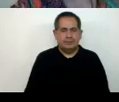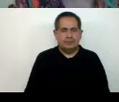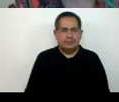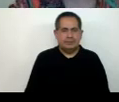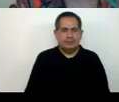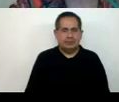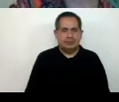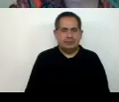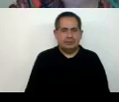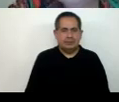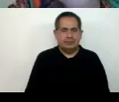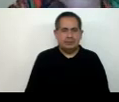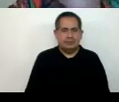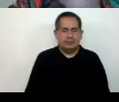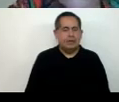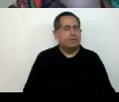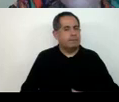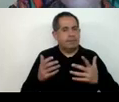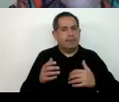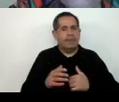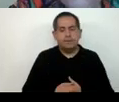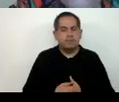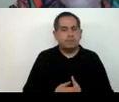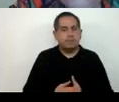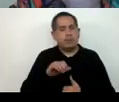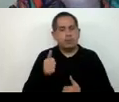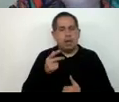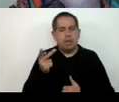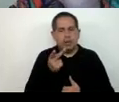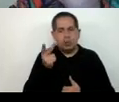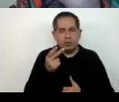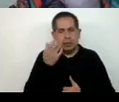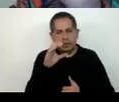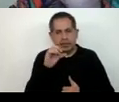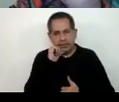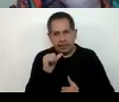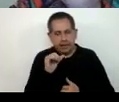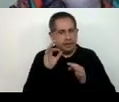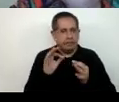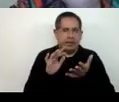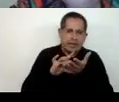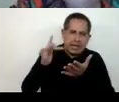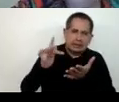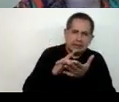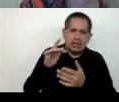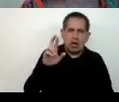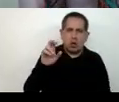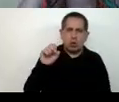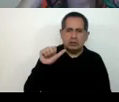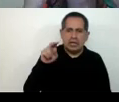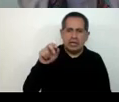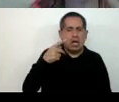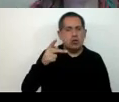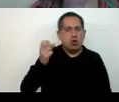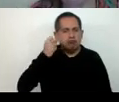No. Bueno, pues si no hubiera ninguna otra pregunta, agradecemos, Rosana, tu